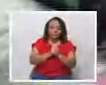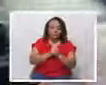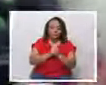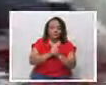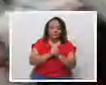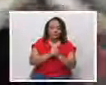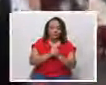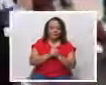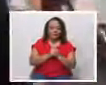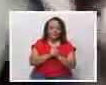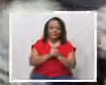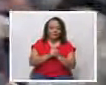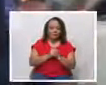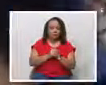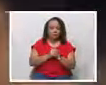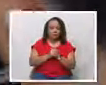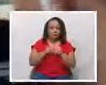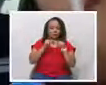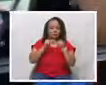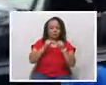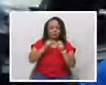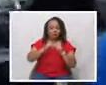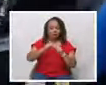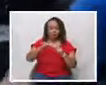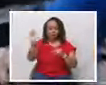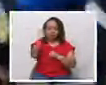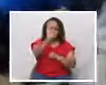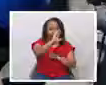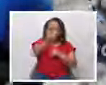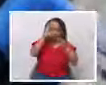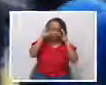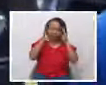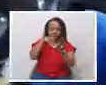presentes. Continúa saludando Sherman Whitty.